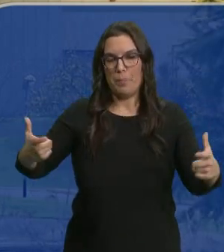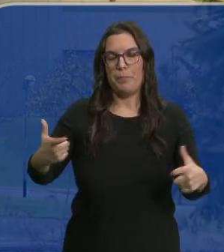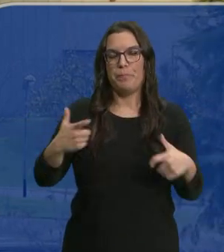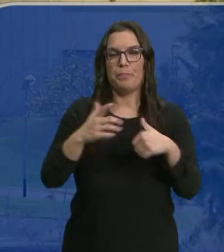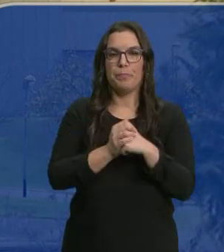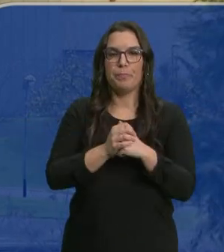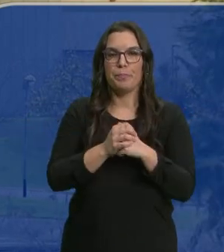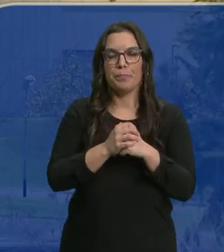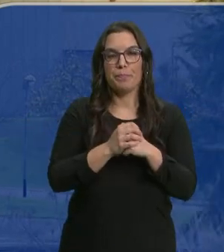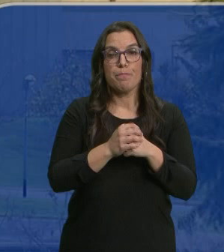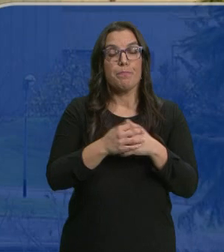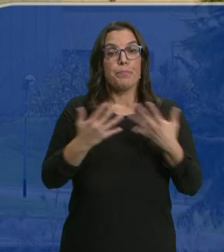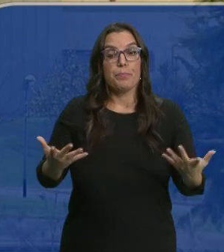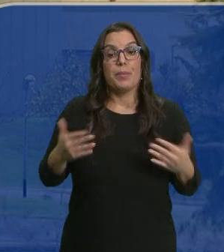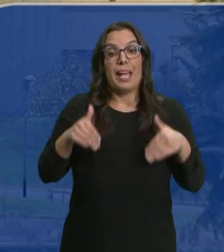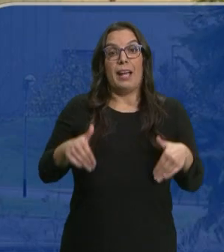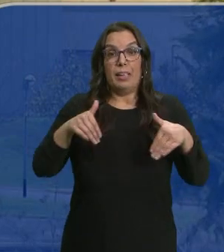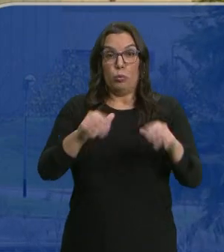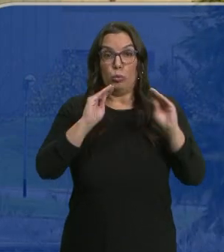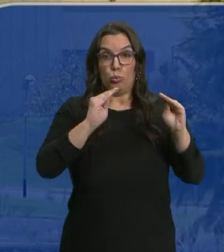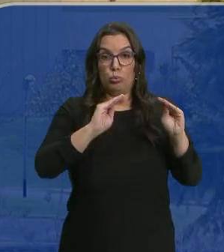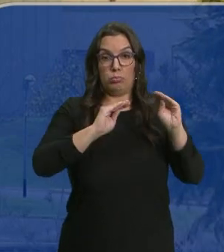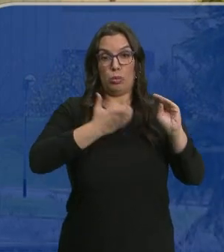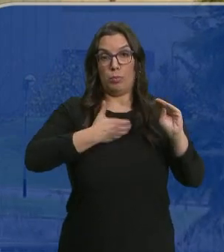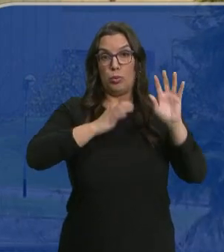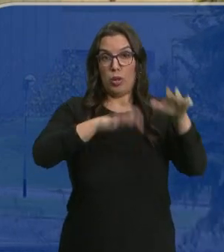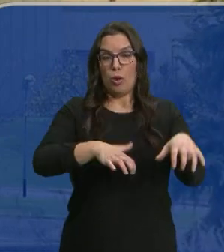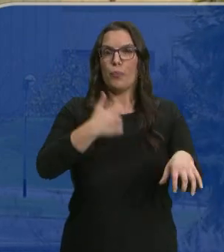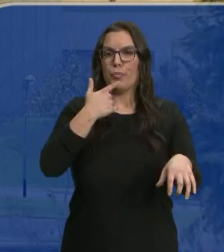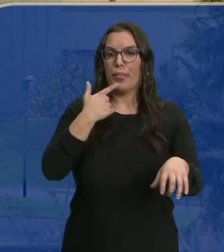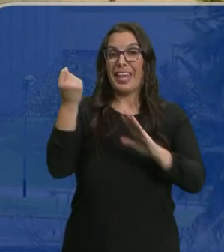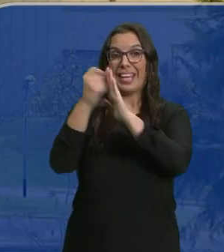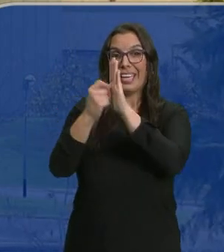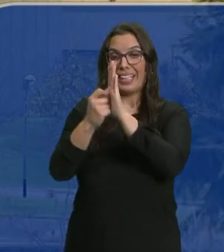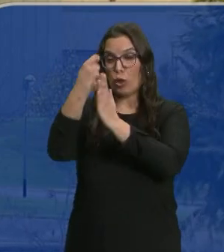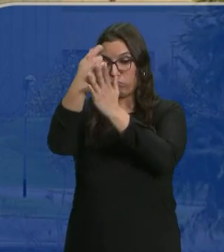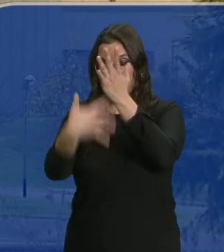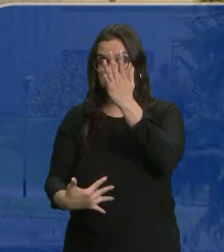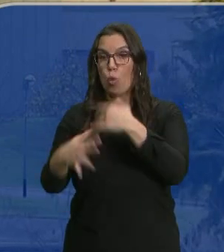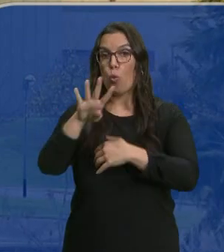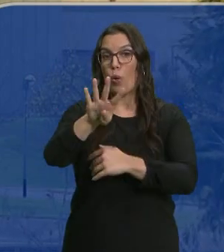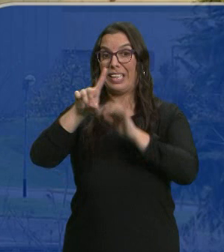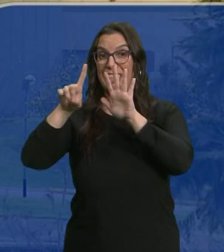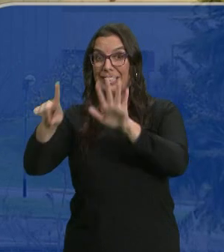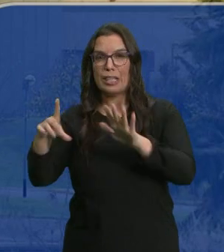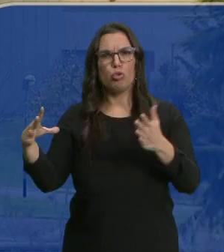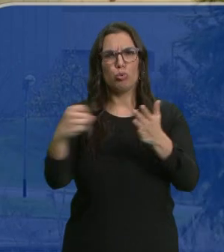paso del tiempo. Pero desde la candidatura se destaca que se ajustan a la perfección a los 46 criterios de